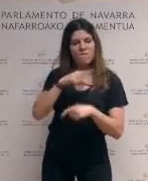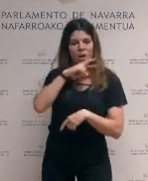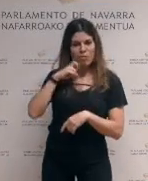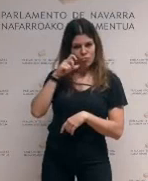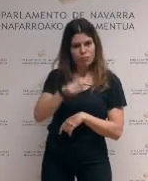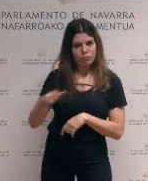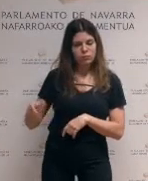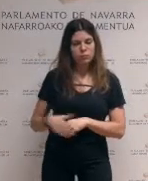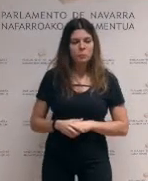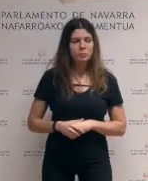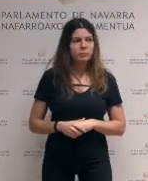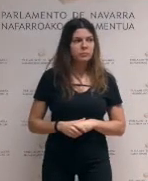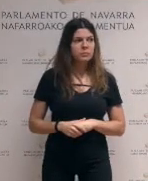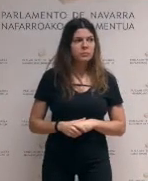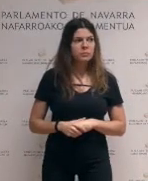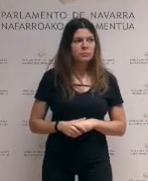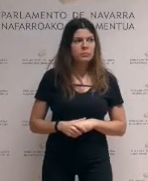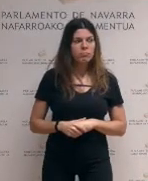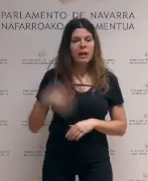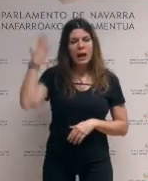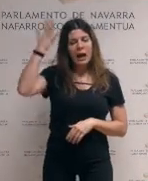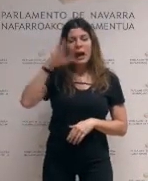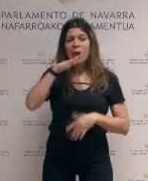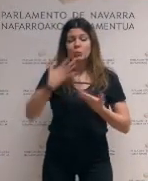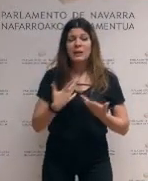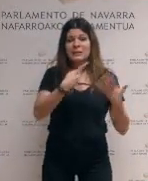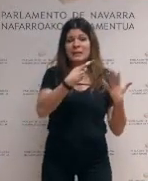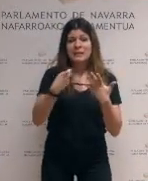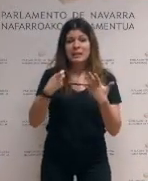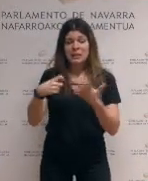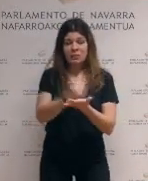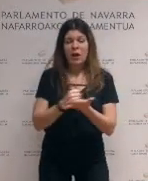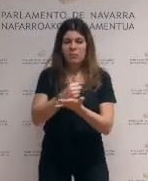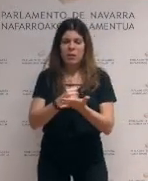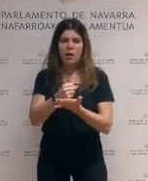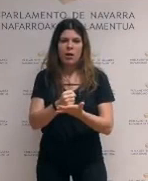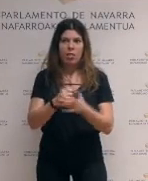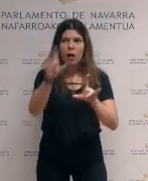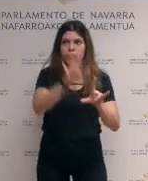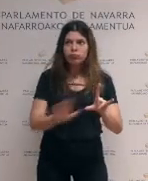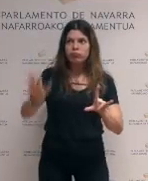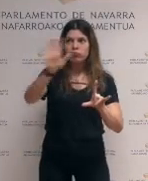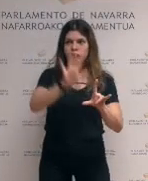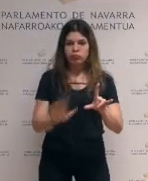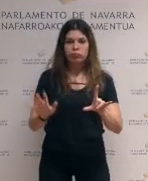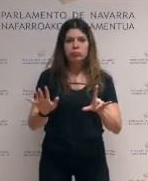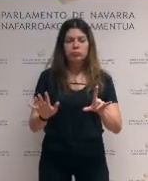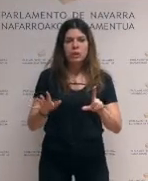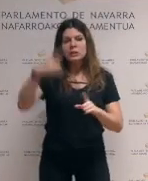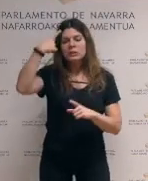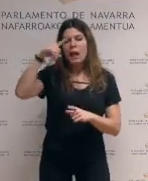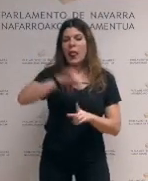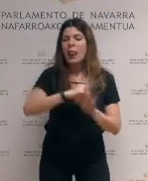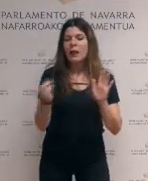población. En Navarra hay actualmente 600 farmacias a lo largo de todo el territorio. Como sabemos, tenemos una